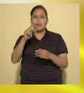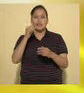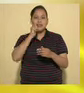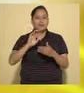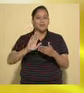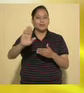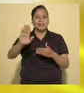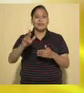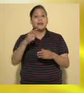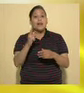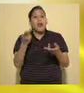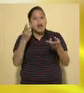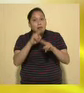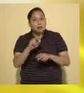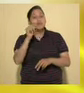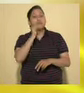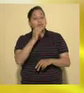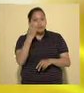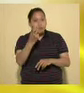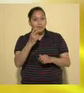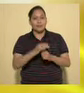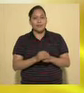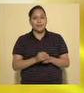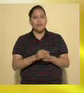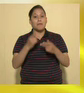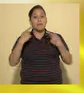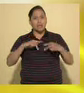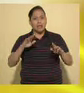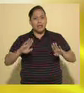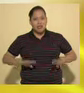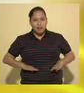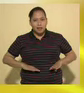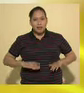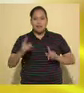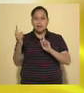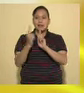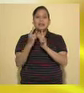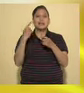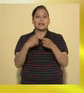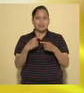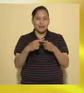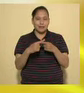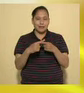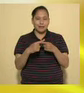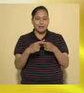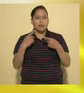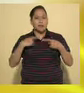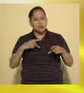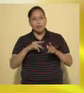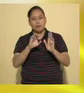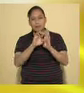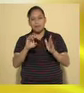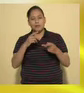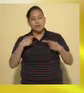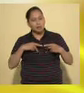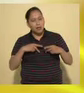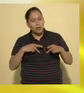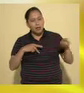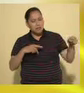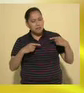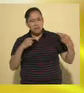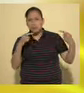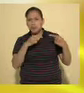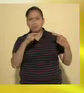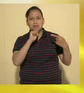debería que... ser todo lo contrario. Perfecto. Entonces, la gente que se te va a acercar, ¿cuál va a ser? Se te va a acercar gente, por ejemplo, con la que no vas a